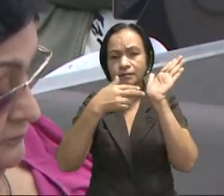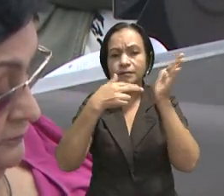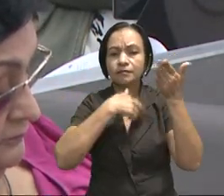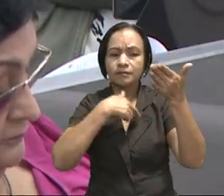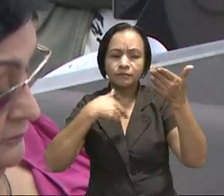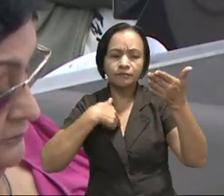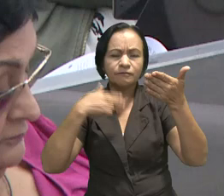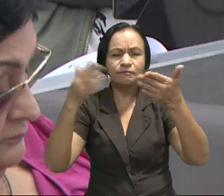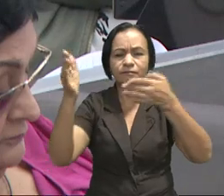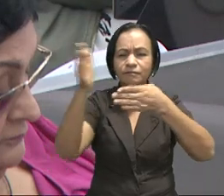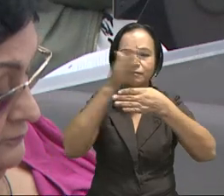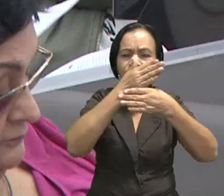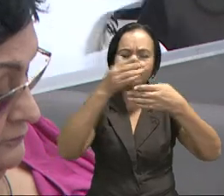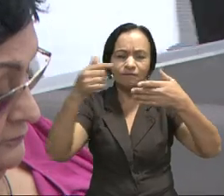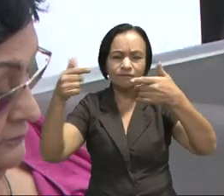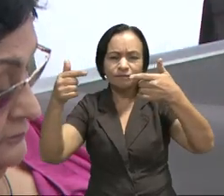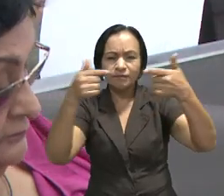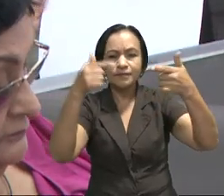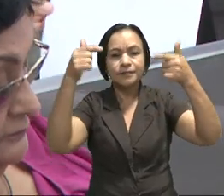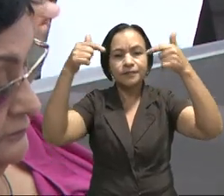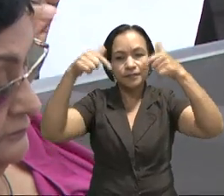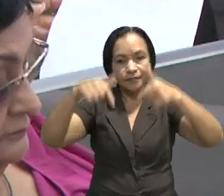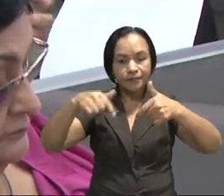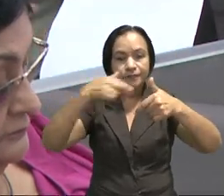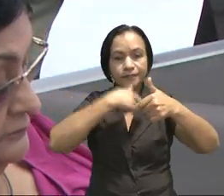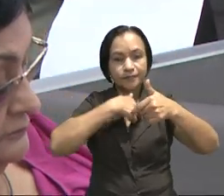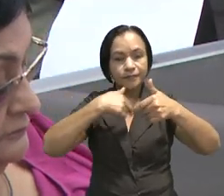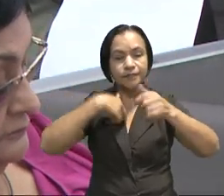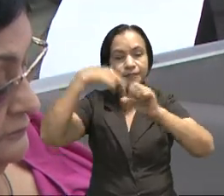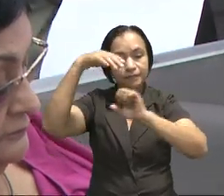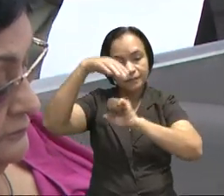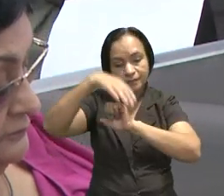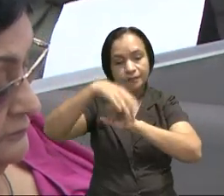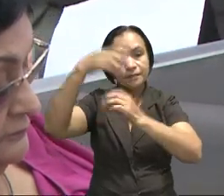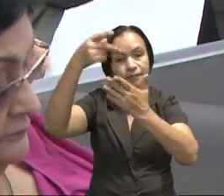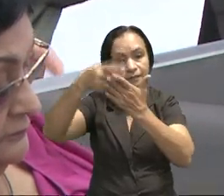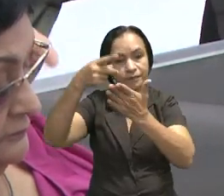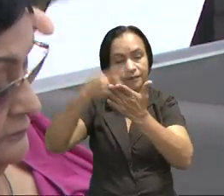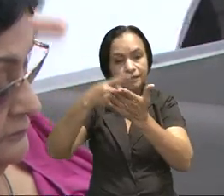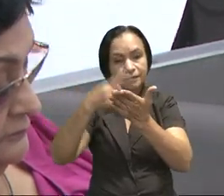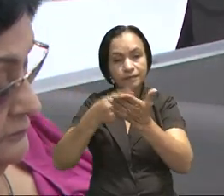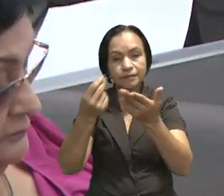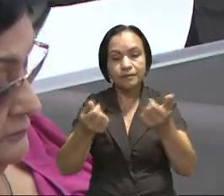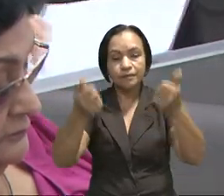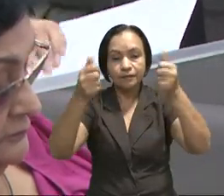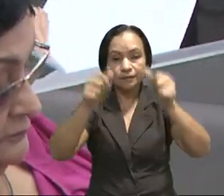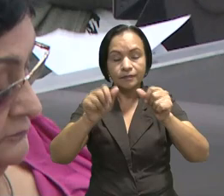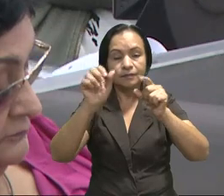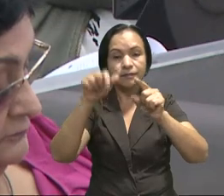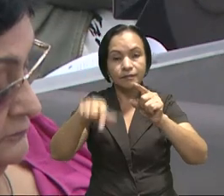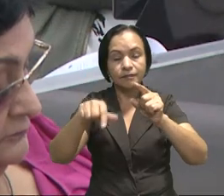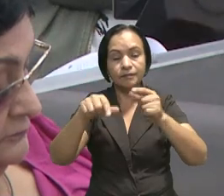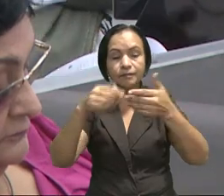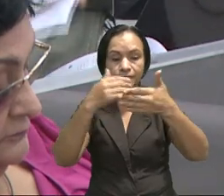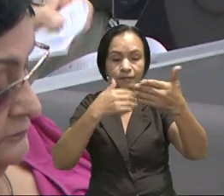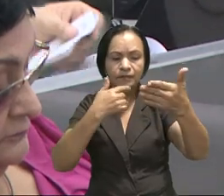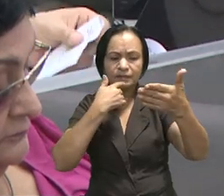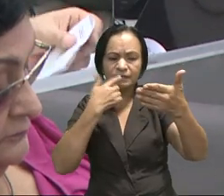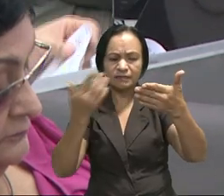generaba contradicción con lo dicho y hecho por la Comisión Económica en la aprobación de este